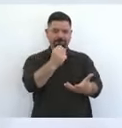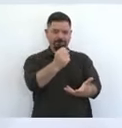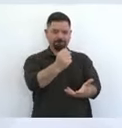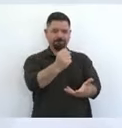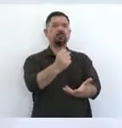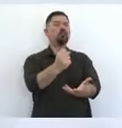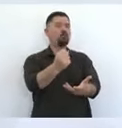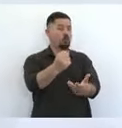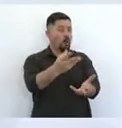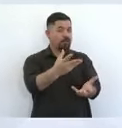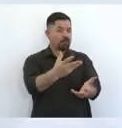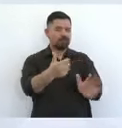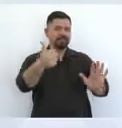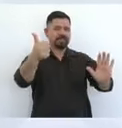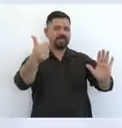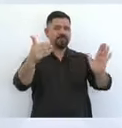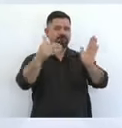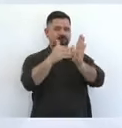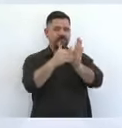son 6,000 pesos.